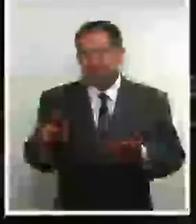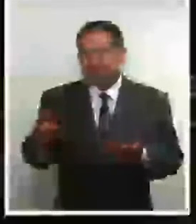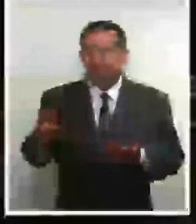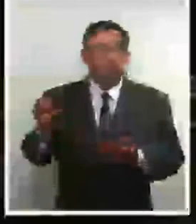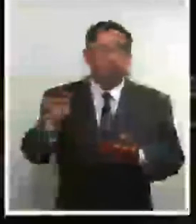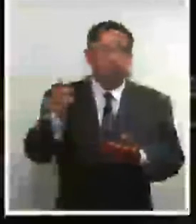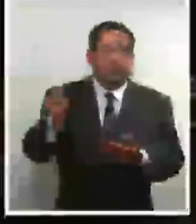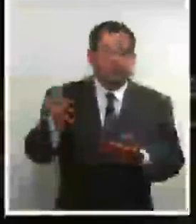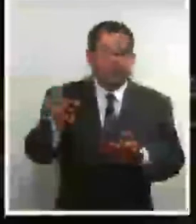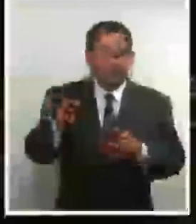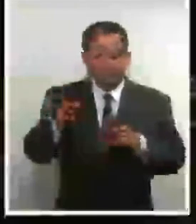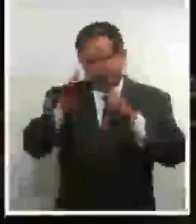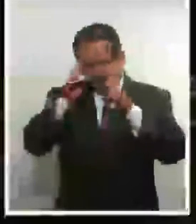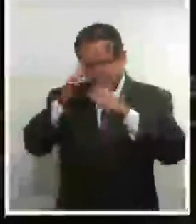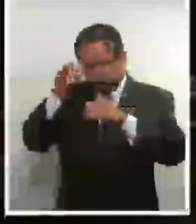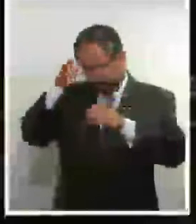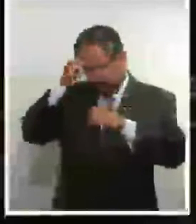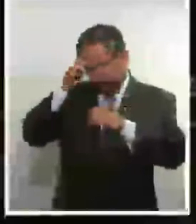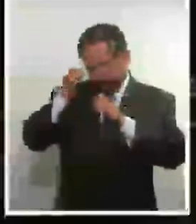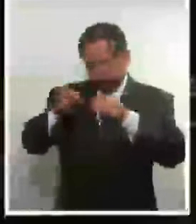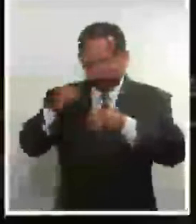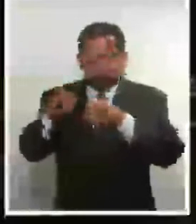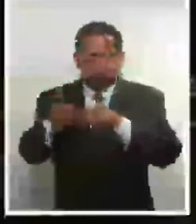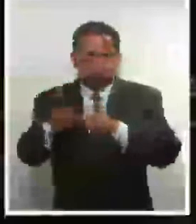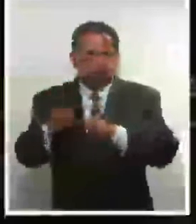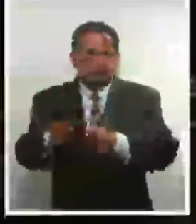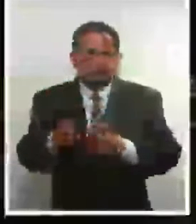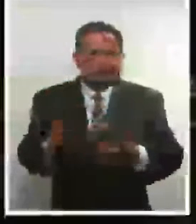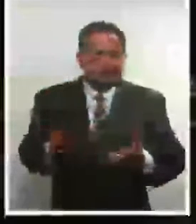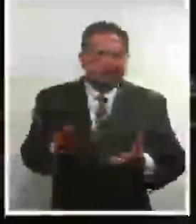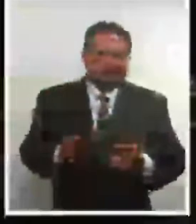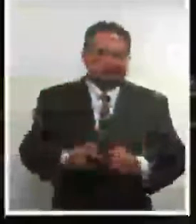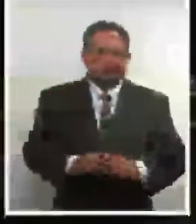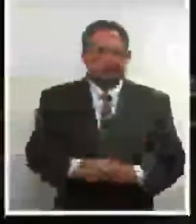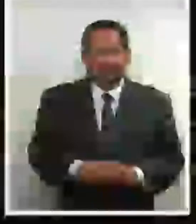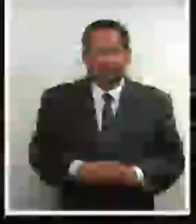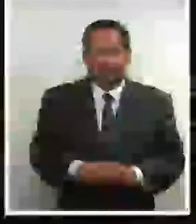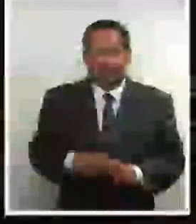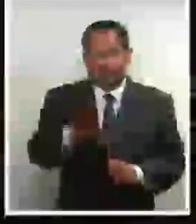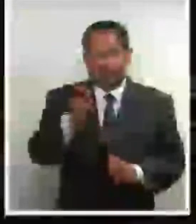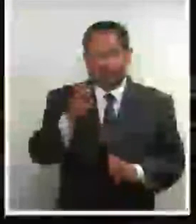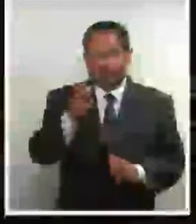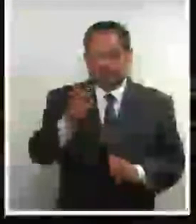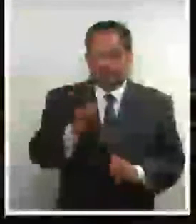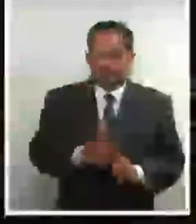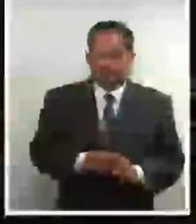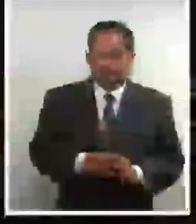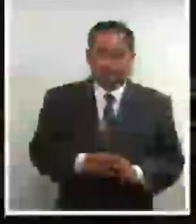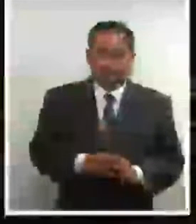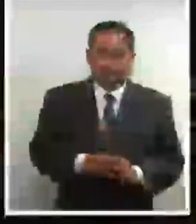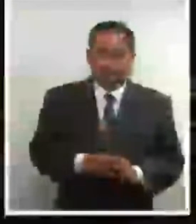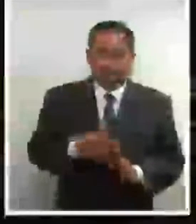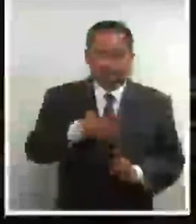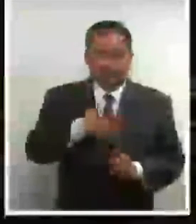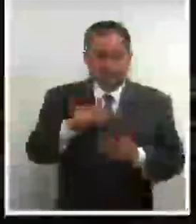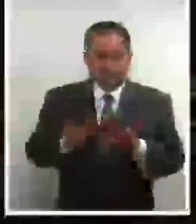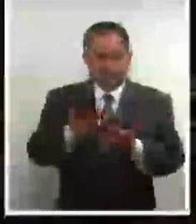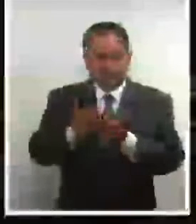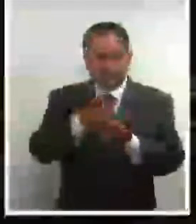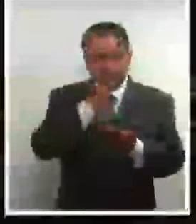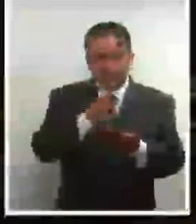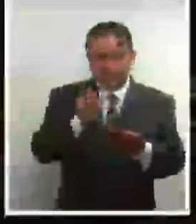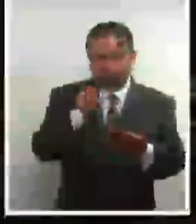tiene que constreñirse al tema de la procuración de justicia. Y es por eso que nos pronunciamos a